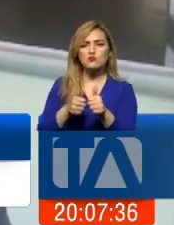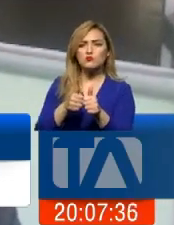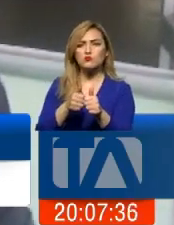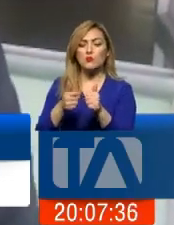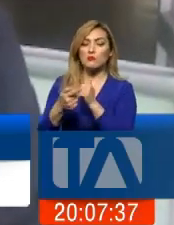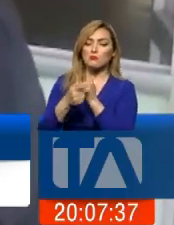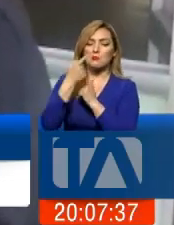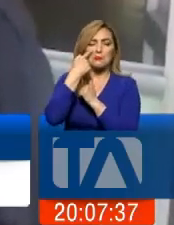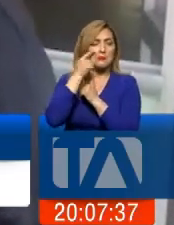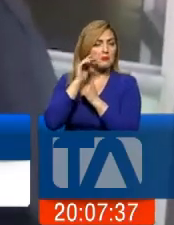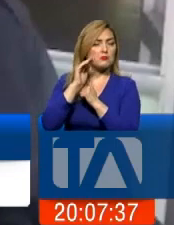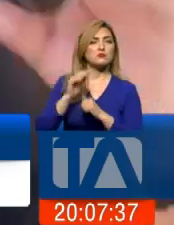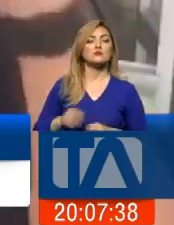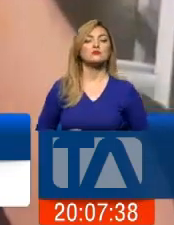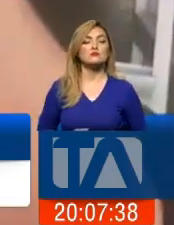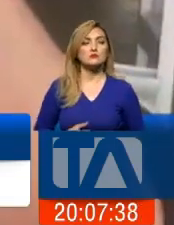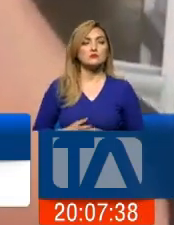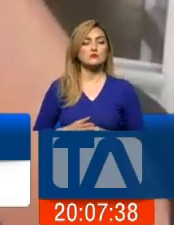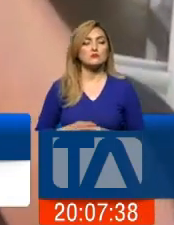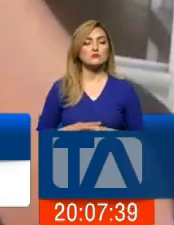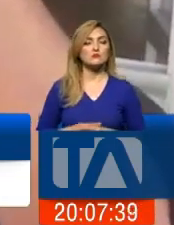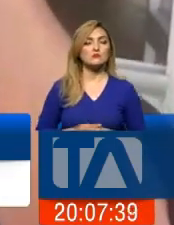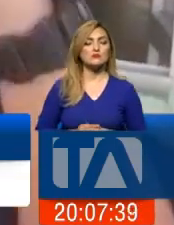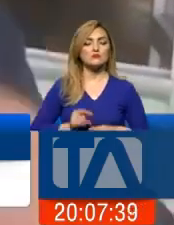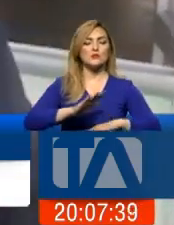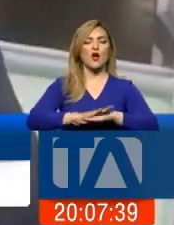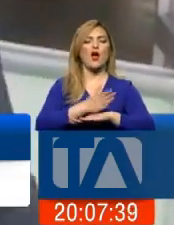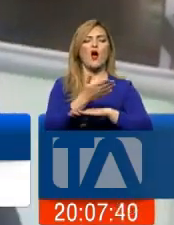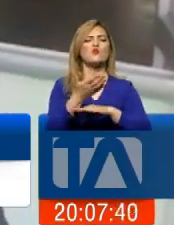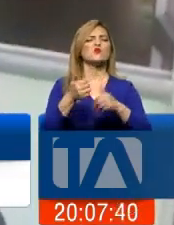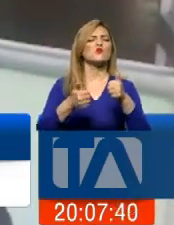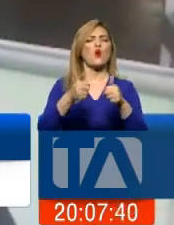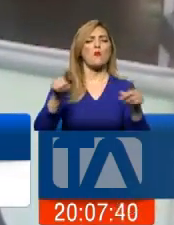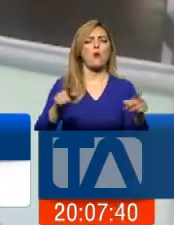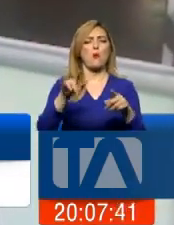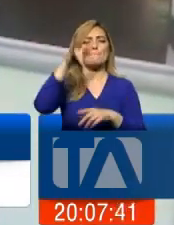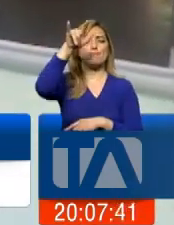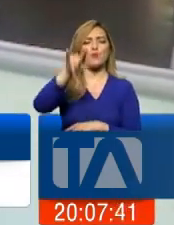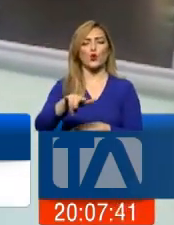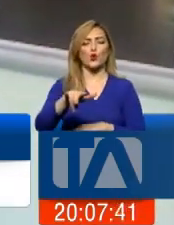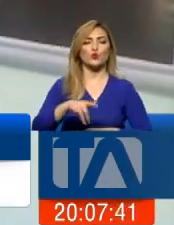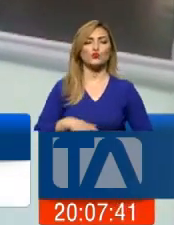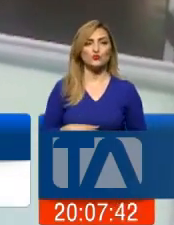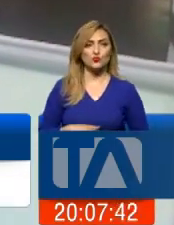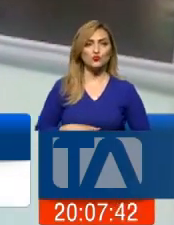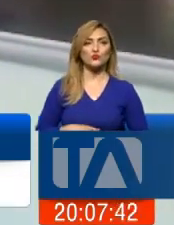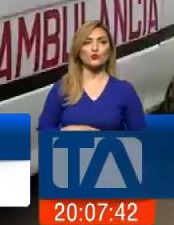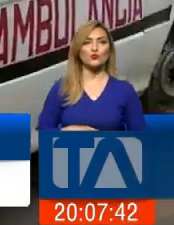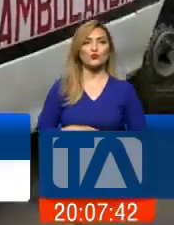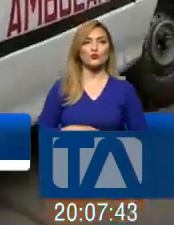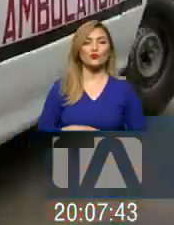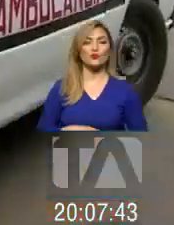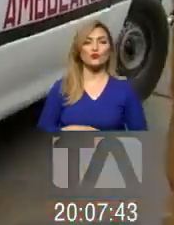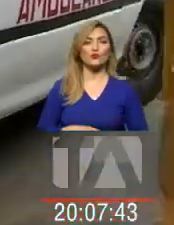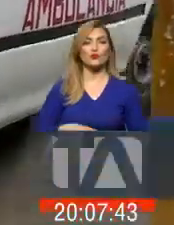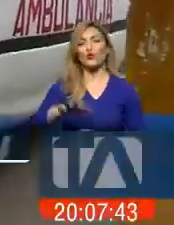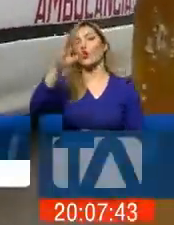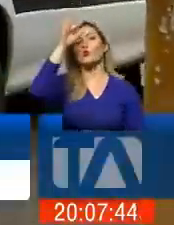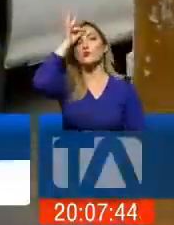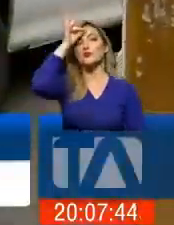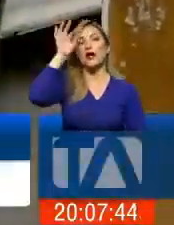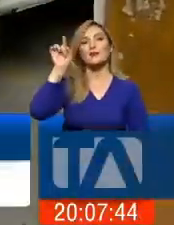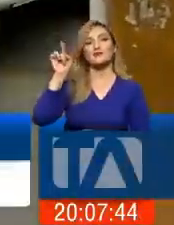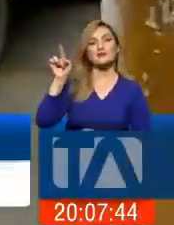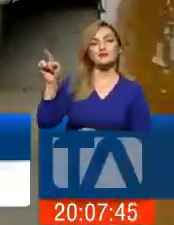delito o determinar las causas por las cuales estuvo en territorio peruano. Hasta el hospital en Tumbes